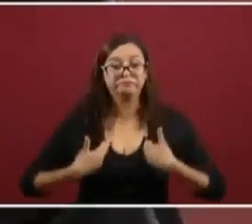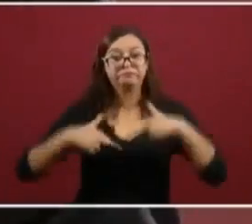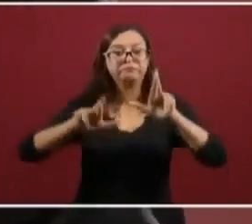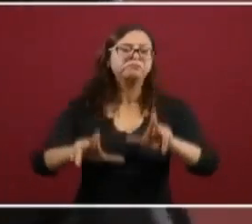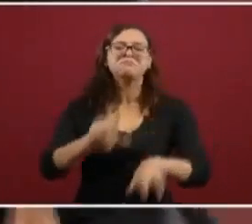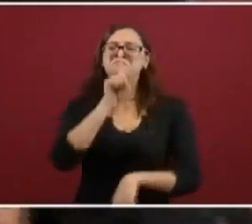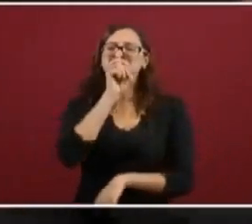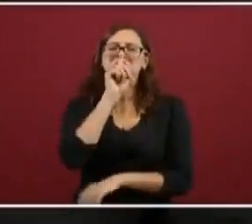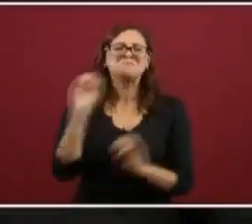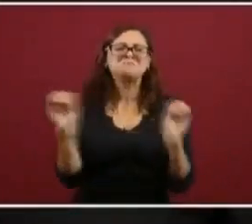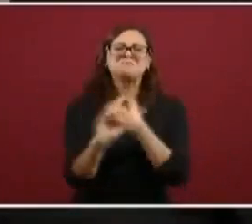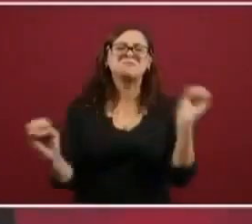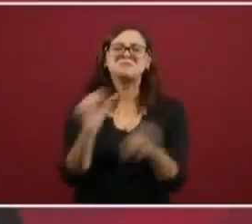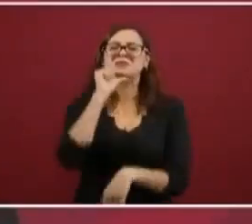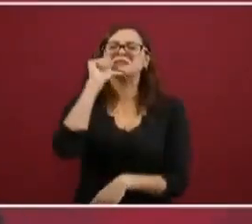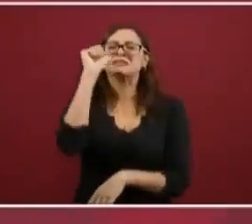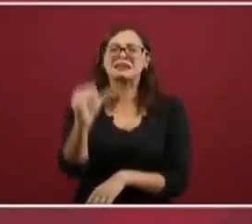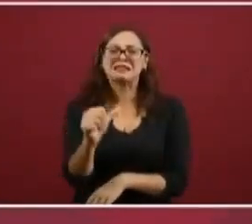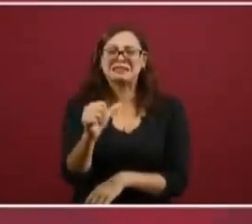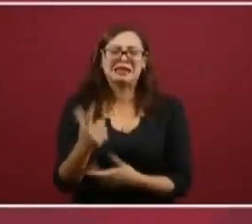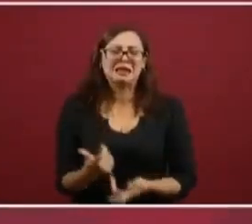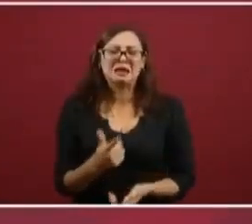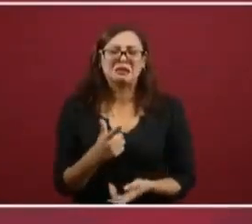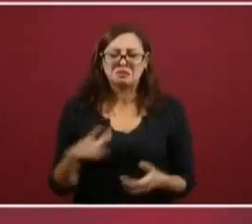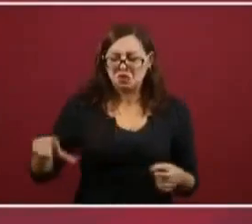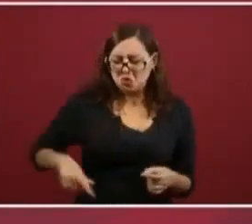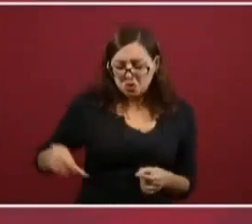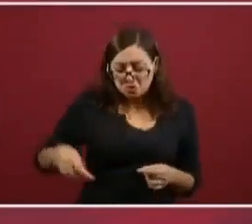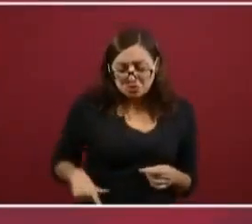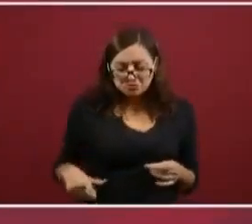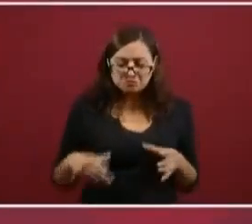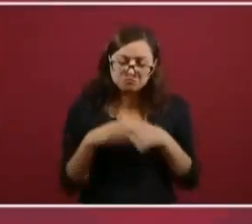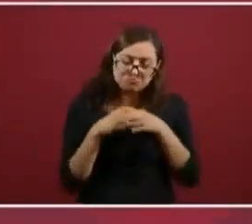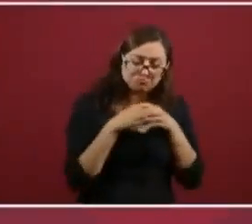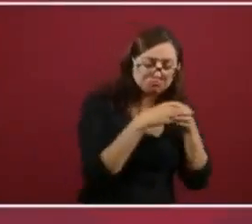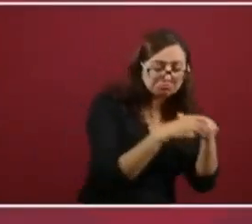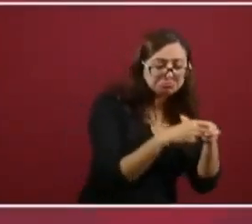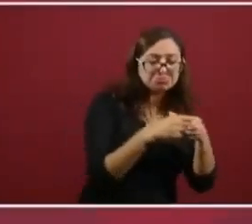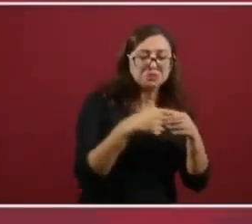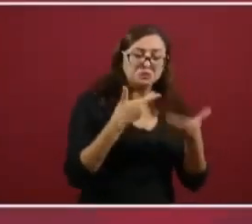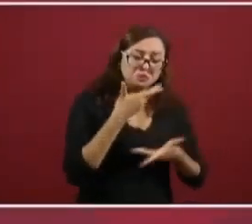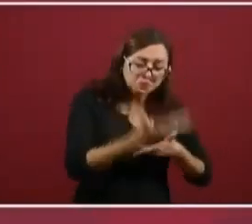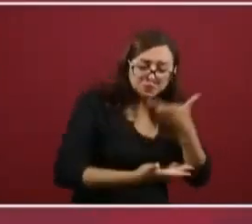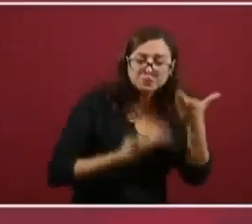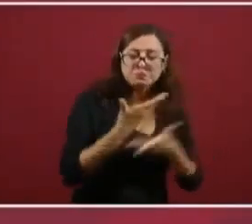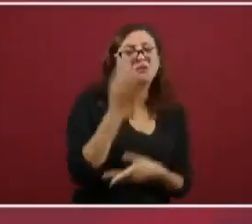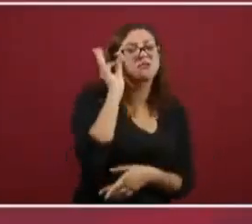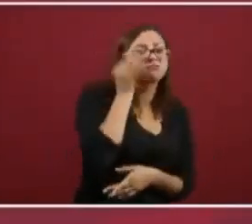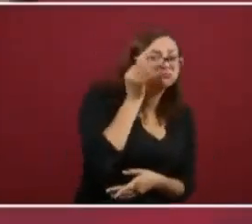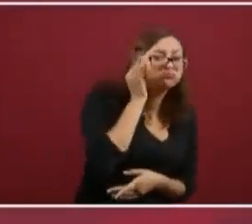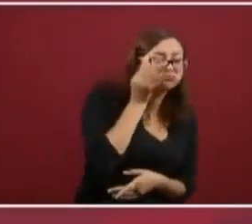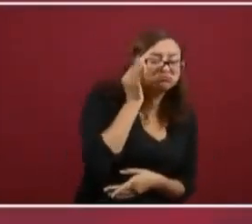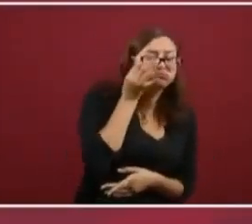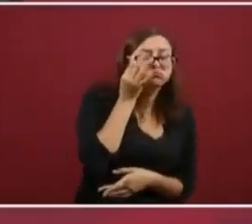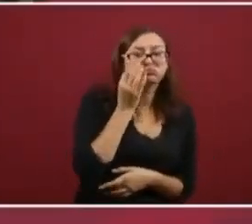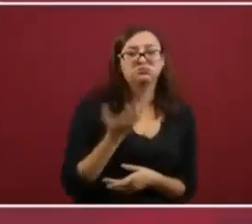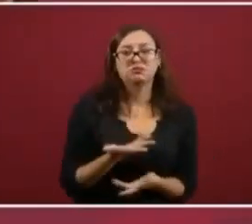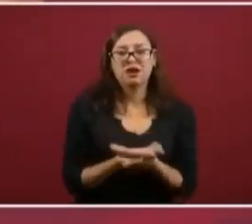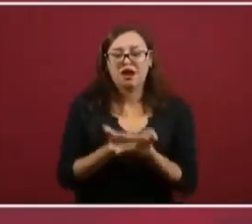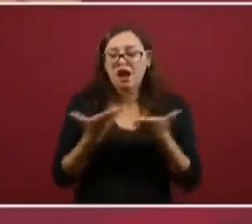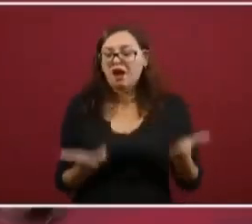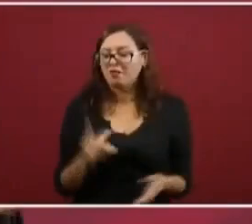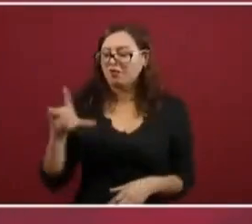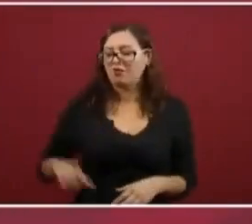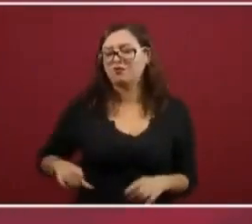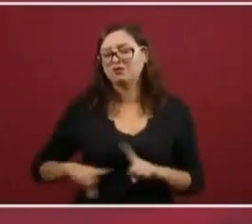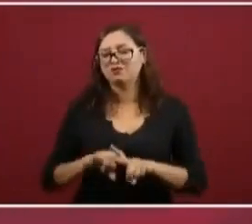gobierno secuestrado tomado al servicio de una minoría este gobierno representa a